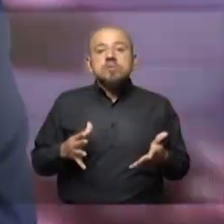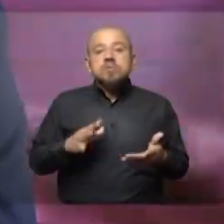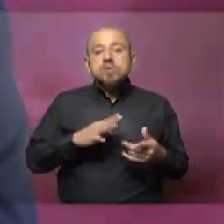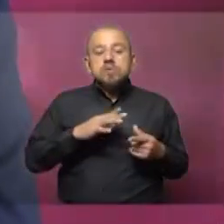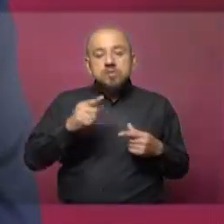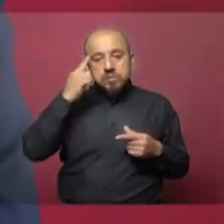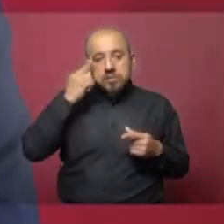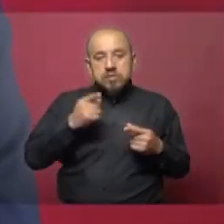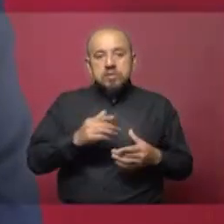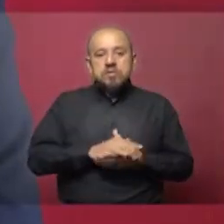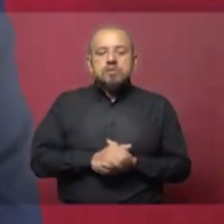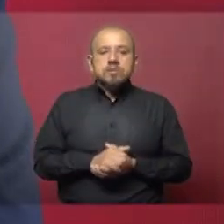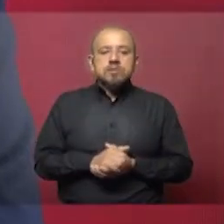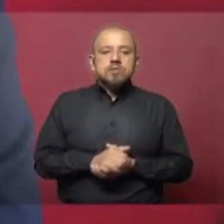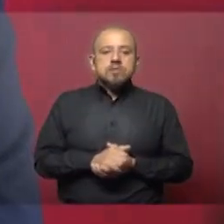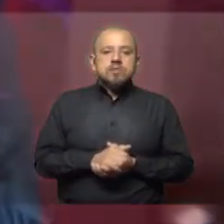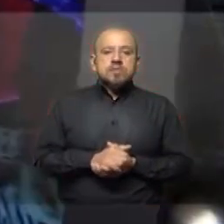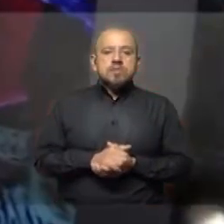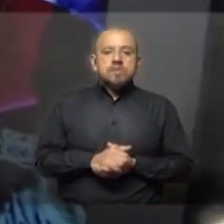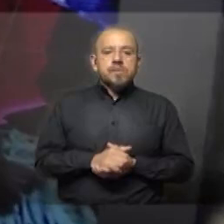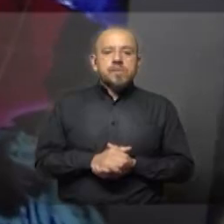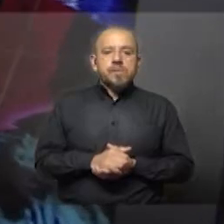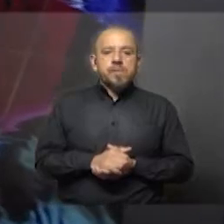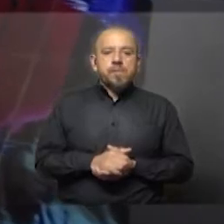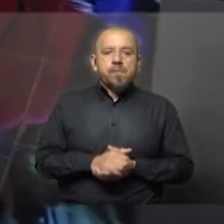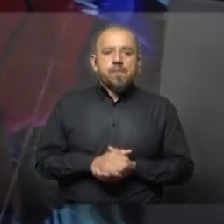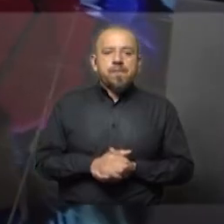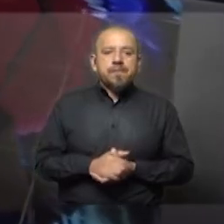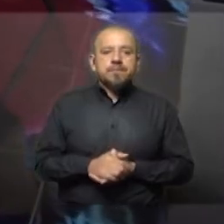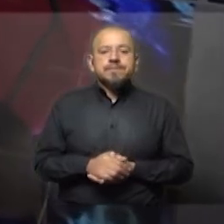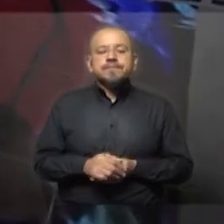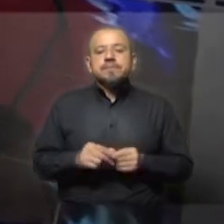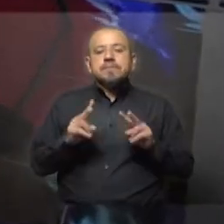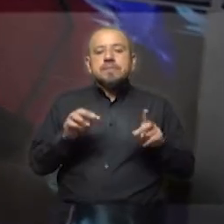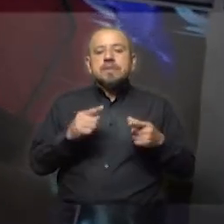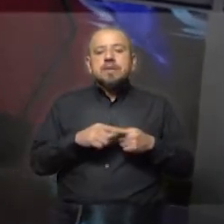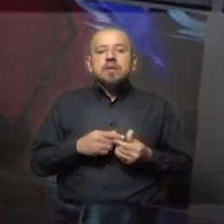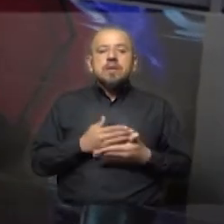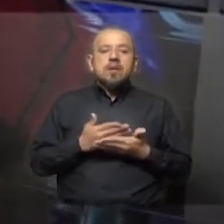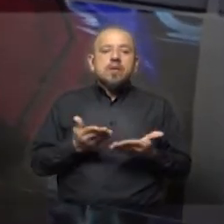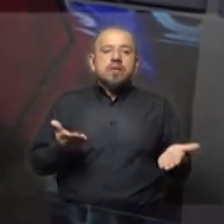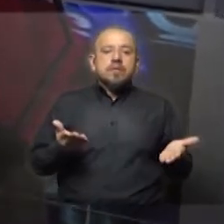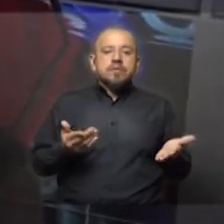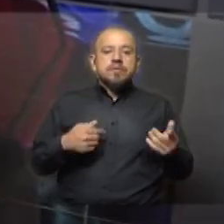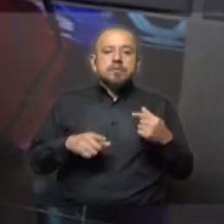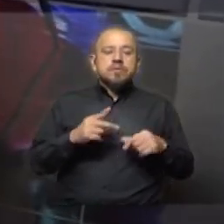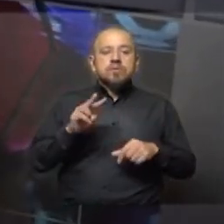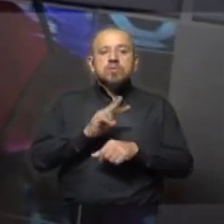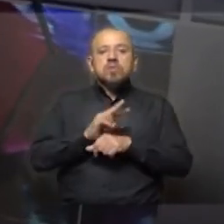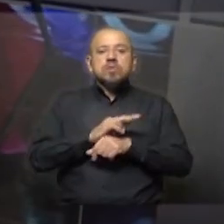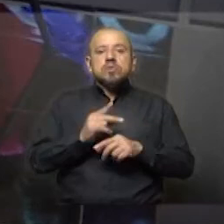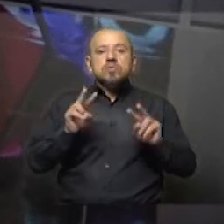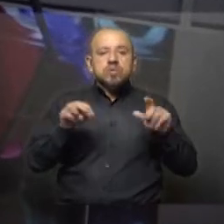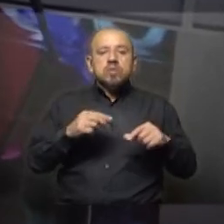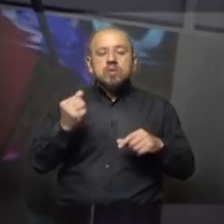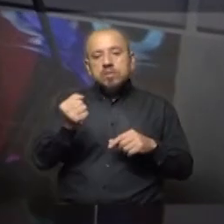reflexiones hay en ese sentido Sí sí yo creo que el asunto del cuerpo de las corporalidades involucradas en el cuidado es un asunto